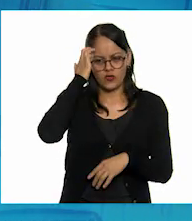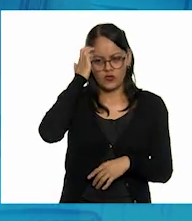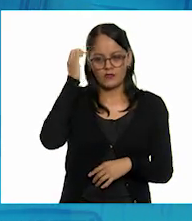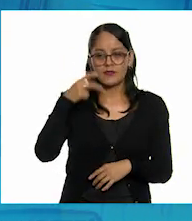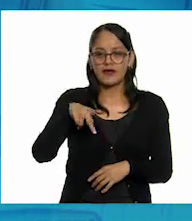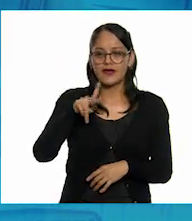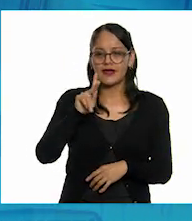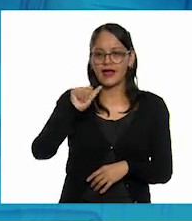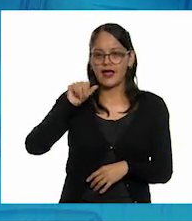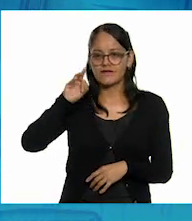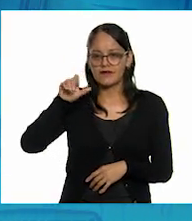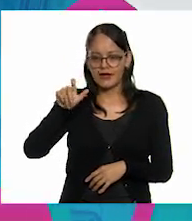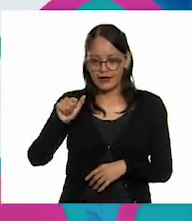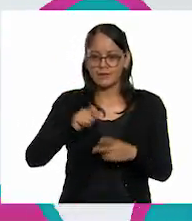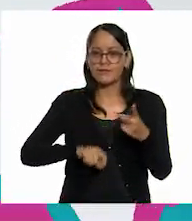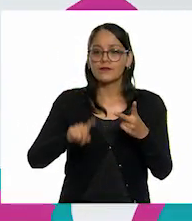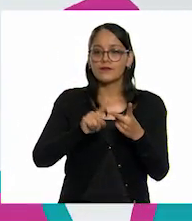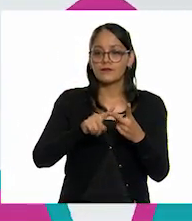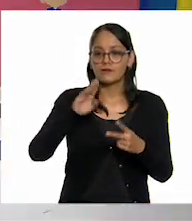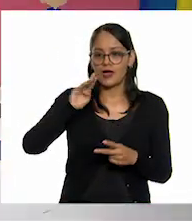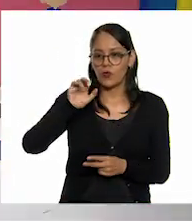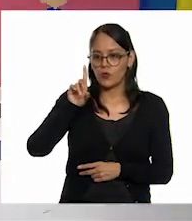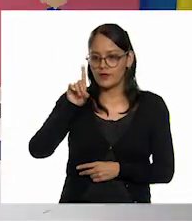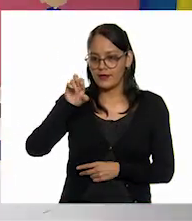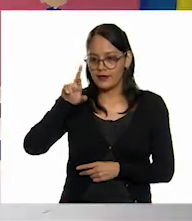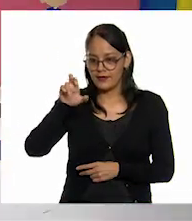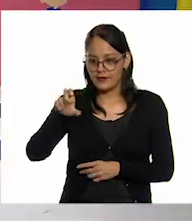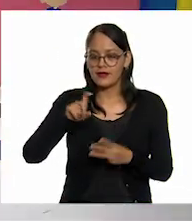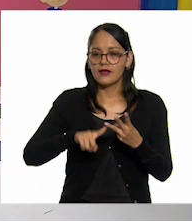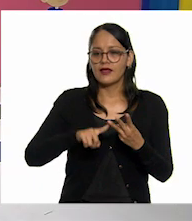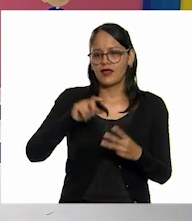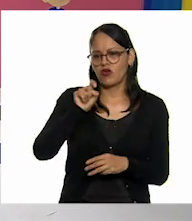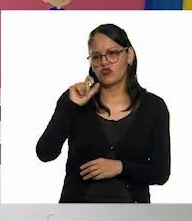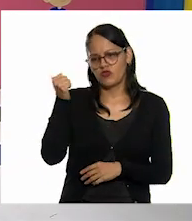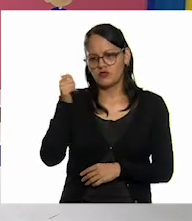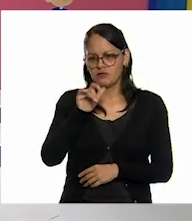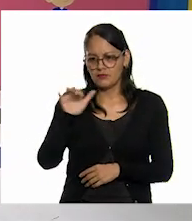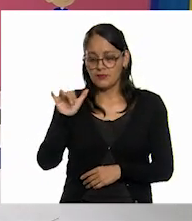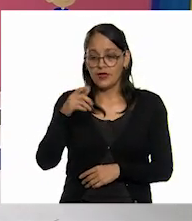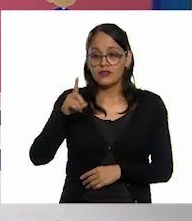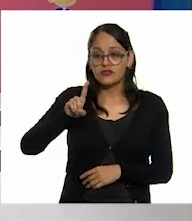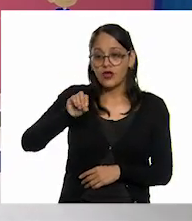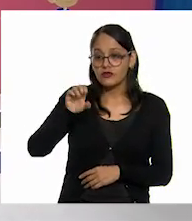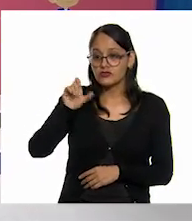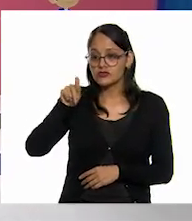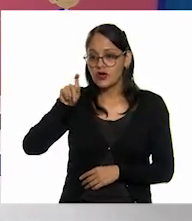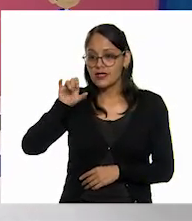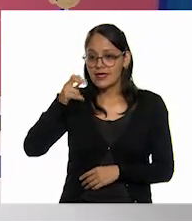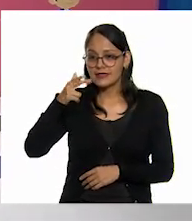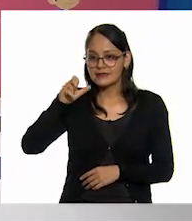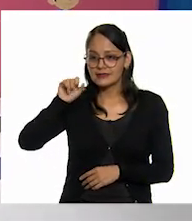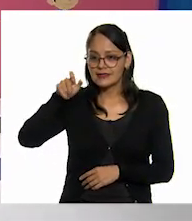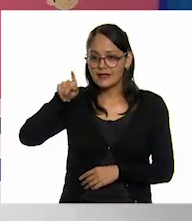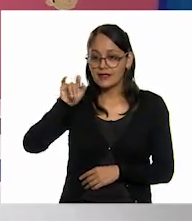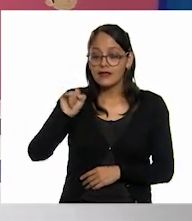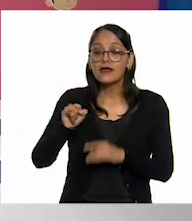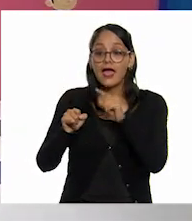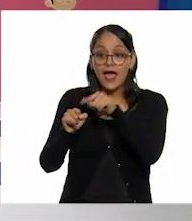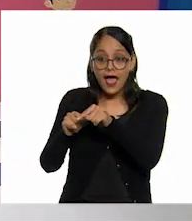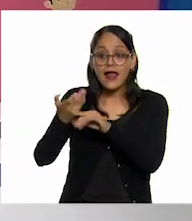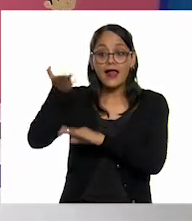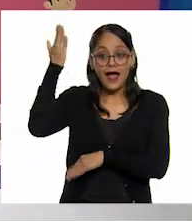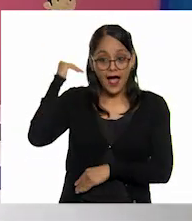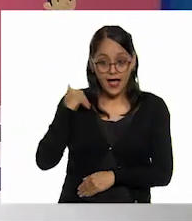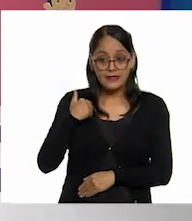Kafka, en Baudelaire, en Dostoyevsky. De hecho, justamente Dostoyevsky, por ejemplo, a él lo condenaron a